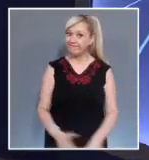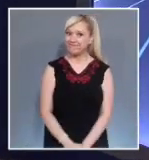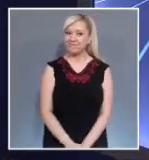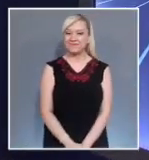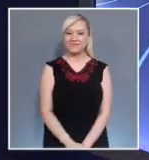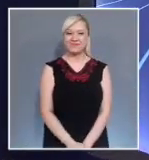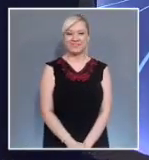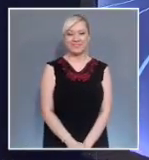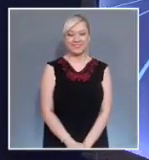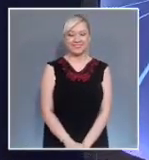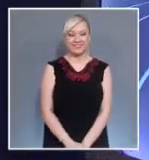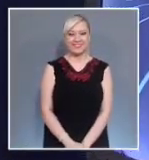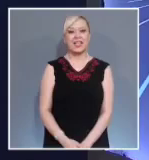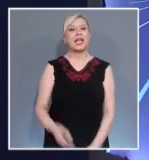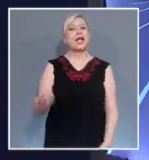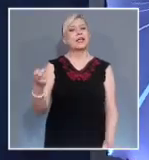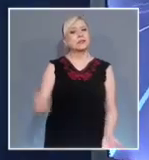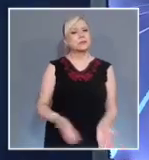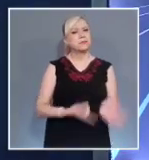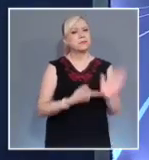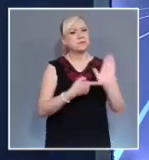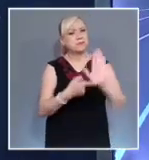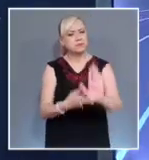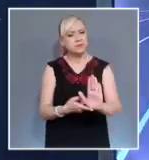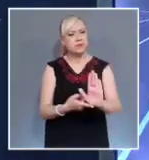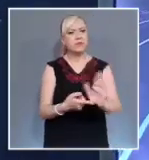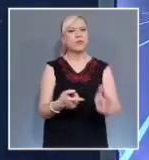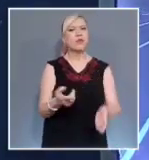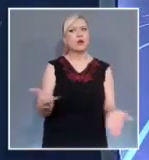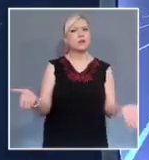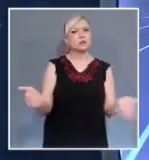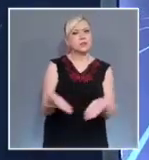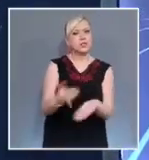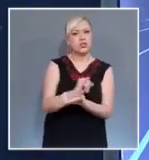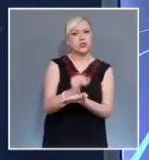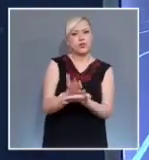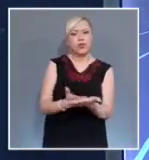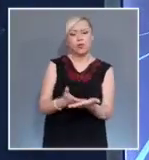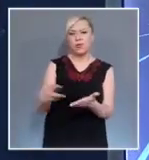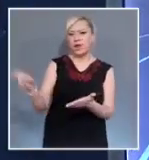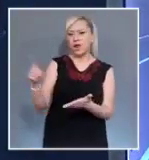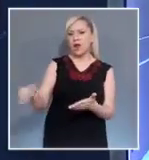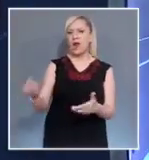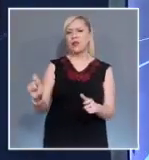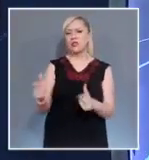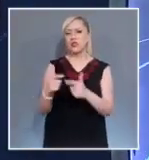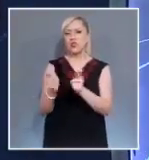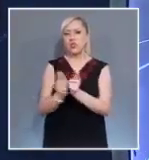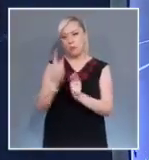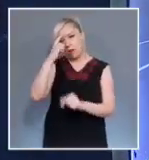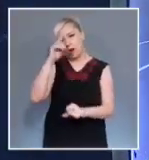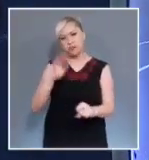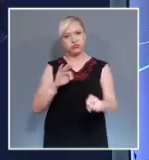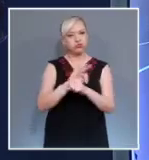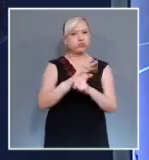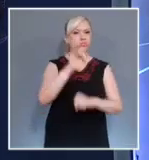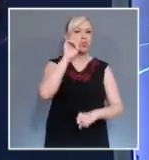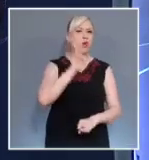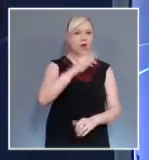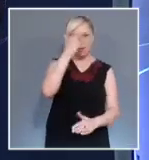durante la presentación de un informe del grupo interinstitucional encargado de proteger a mujeres Víctimas de violencia